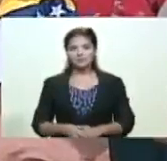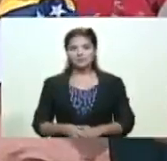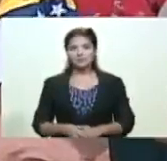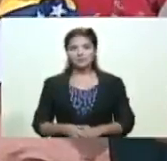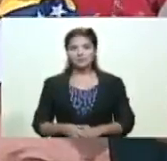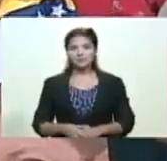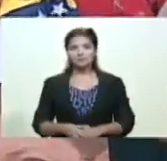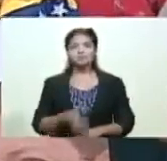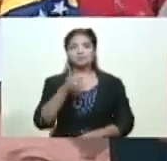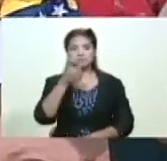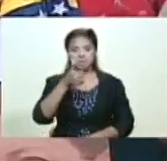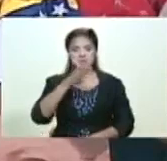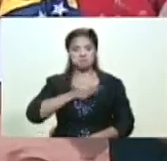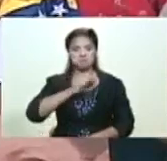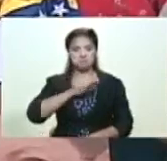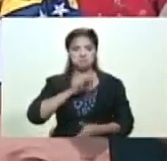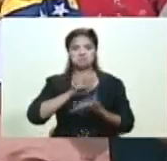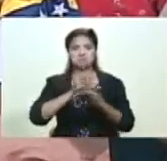vamos bien,